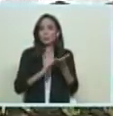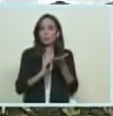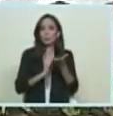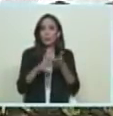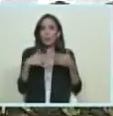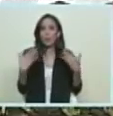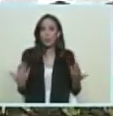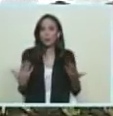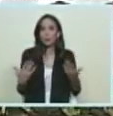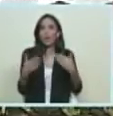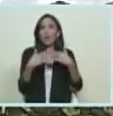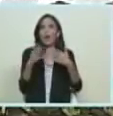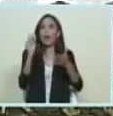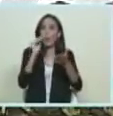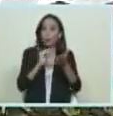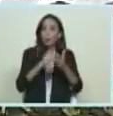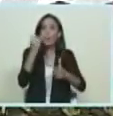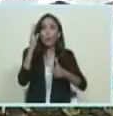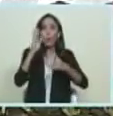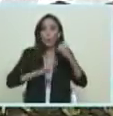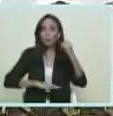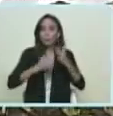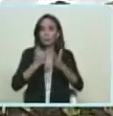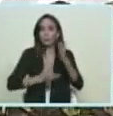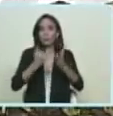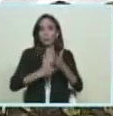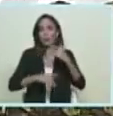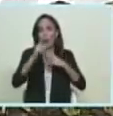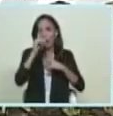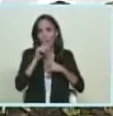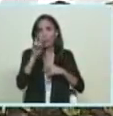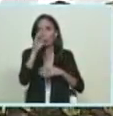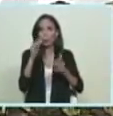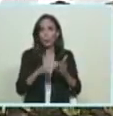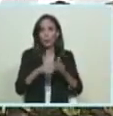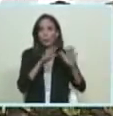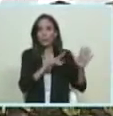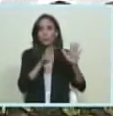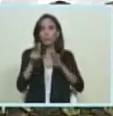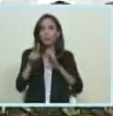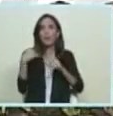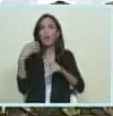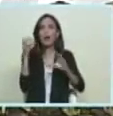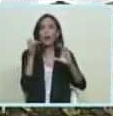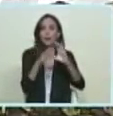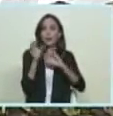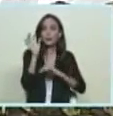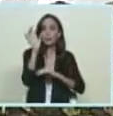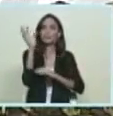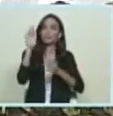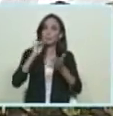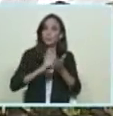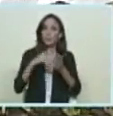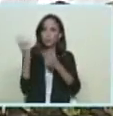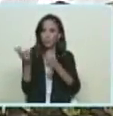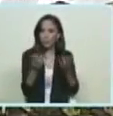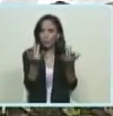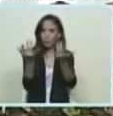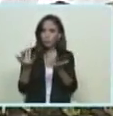Vamos a abrir la última inscripción del año 2017 al carnet de la patria, y por eso te